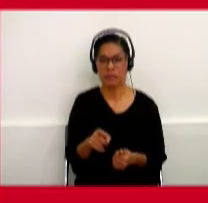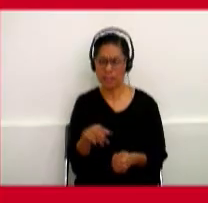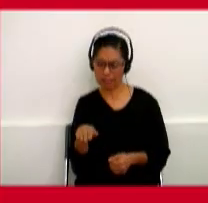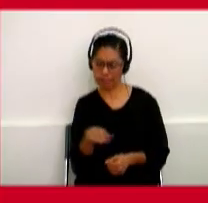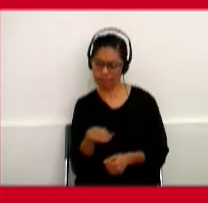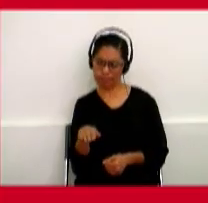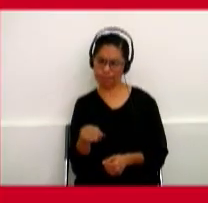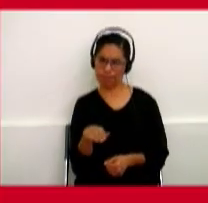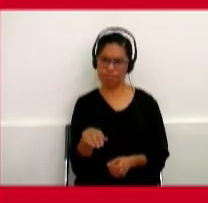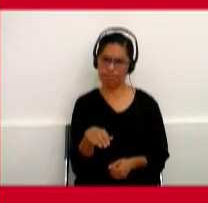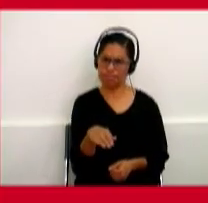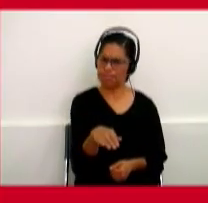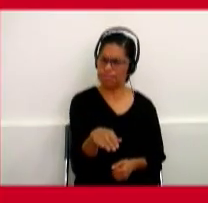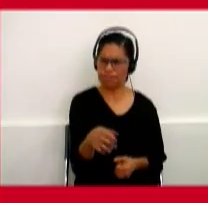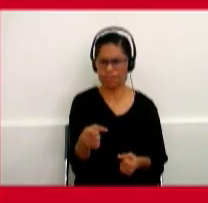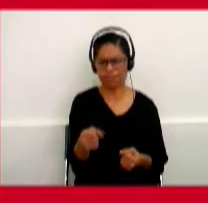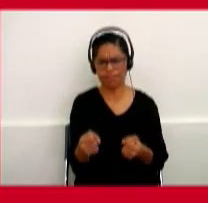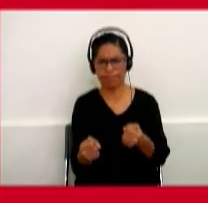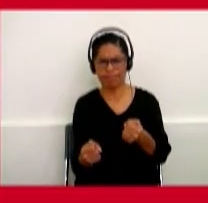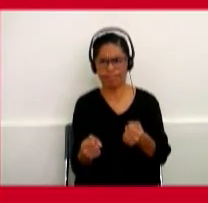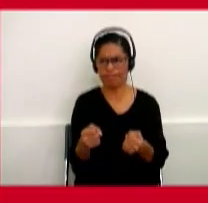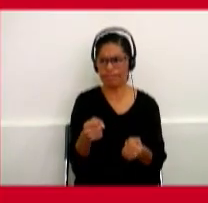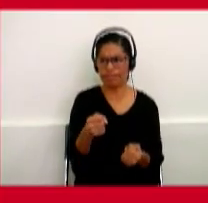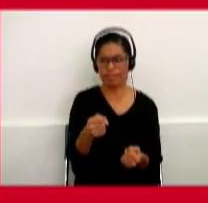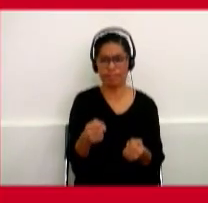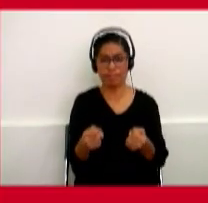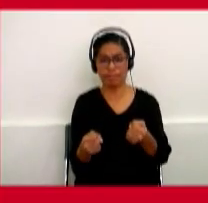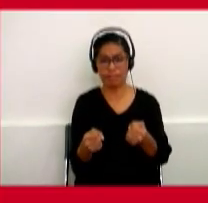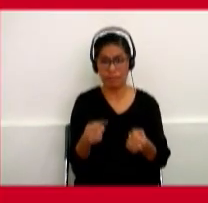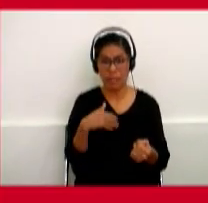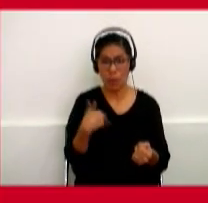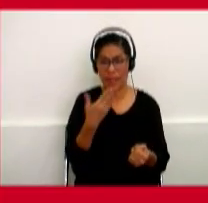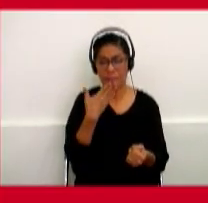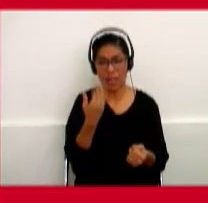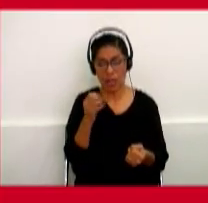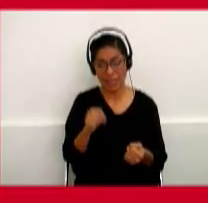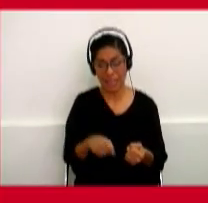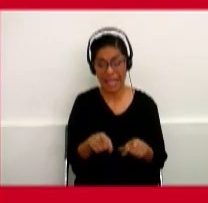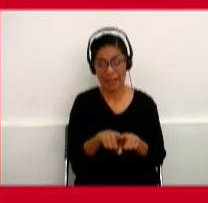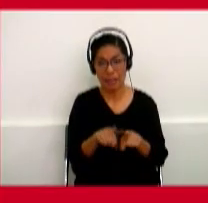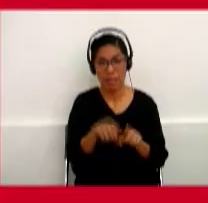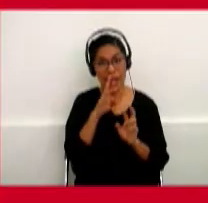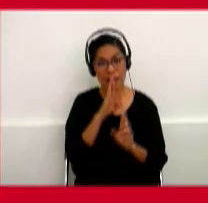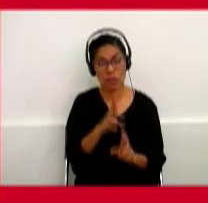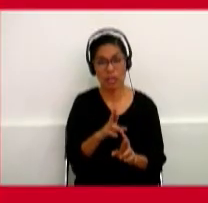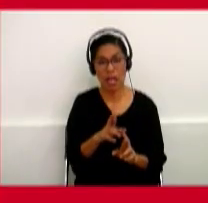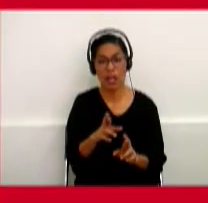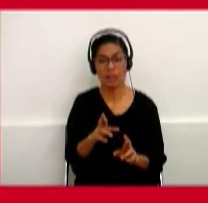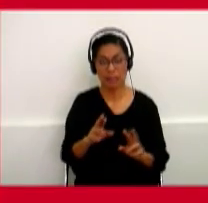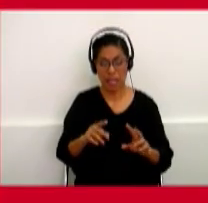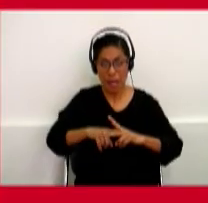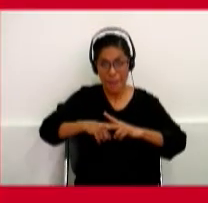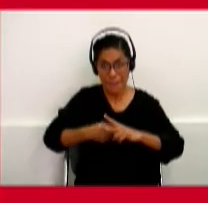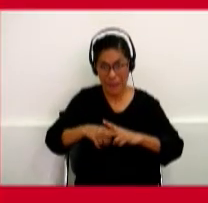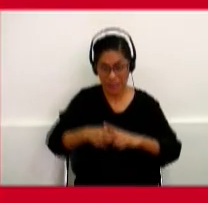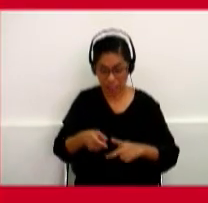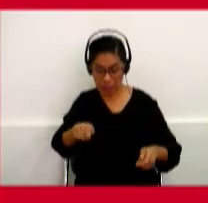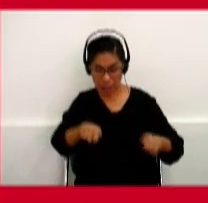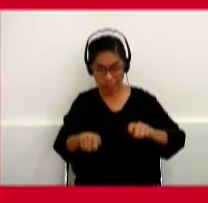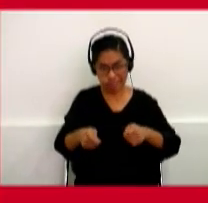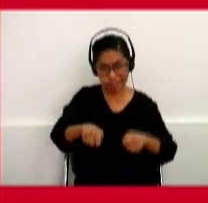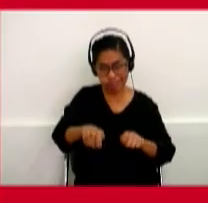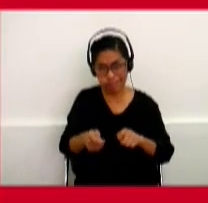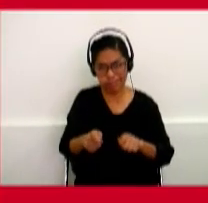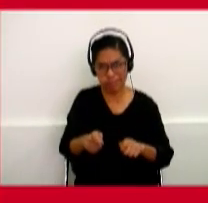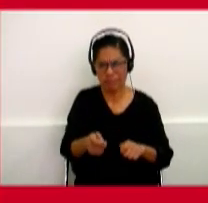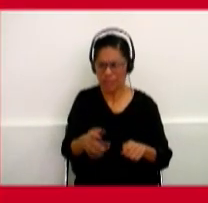vías de transporte tiene ese potencial, pueden mejorar tanto el transporte como los resultados de mantenimiento, simplemente con el